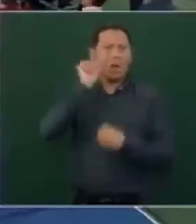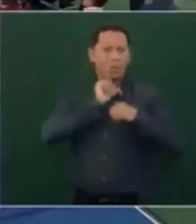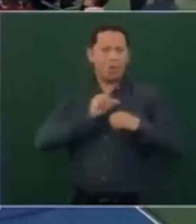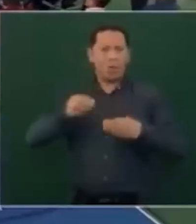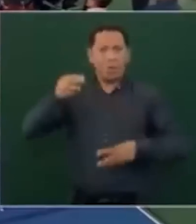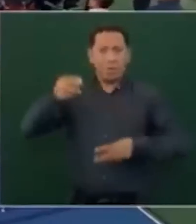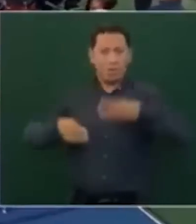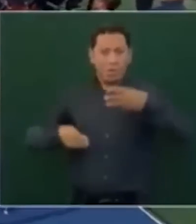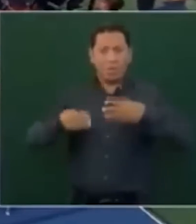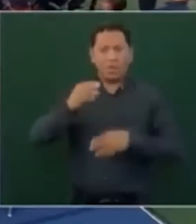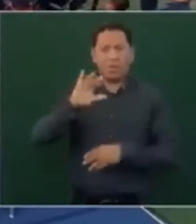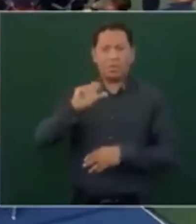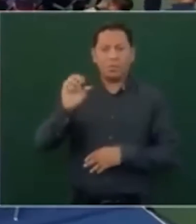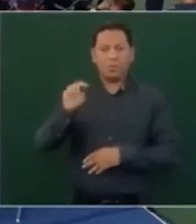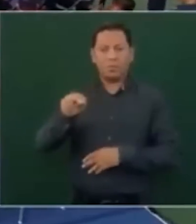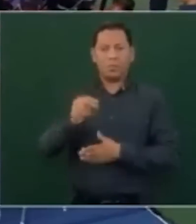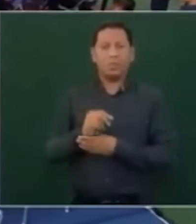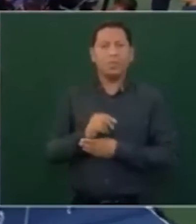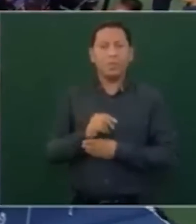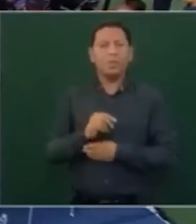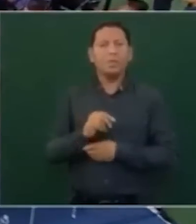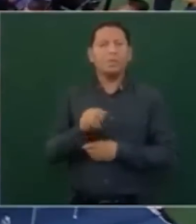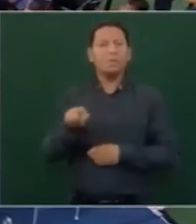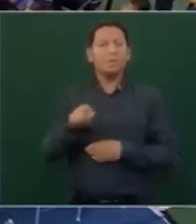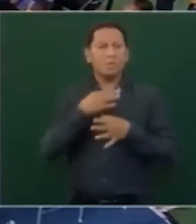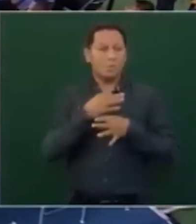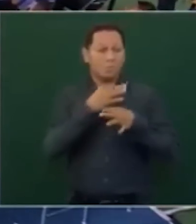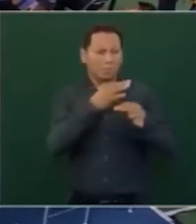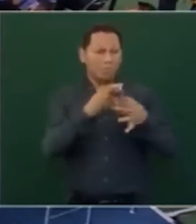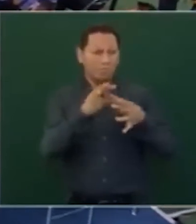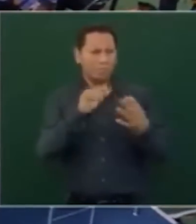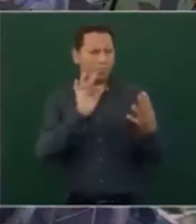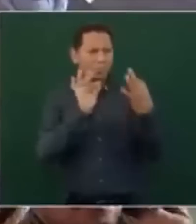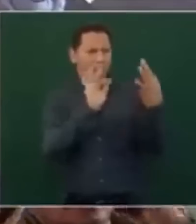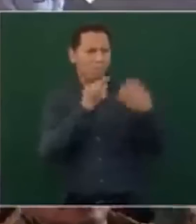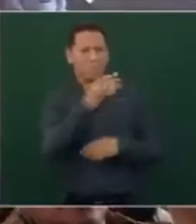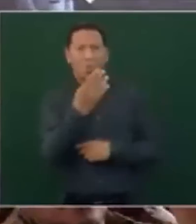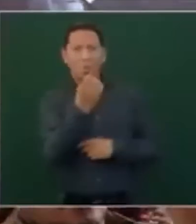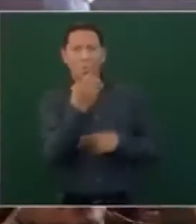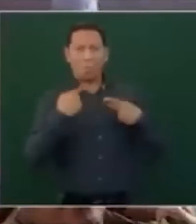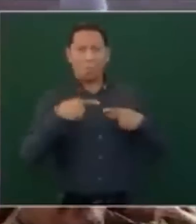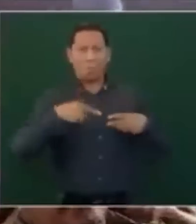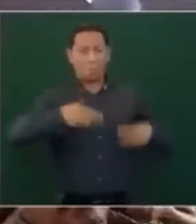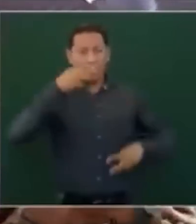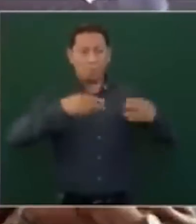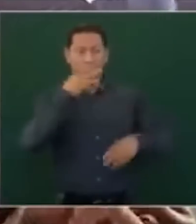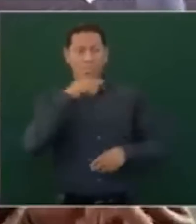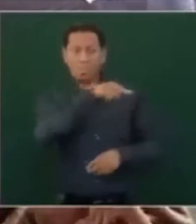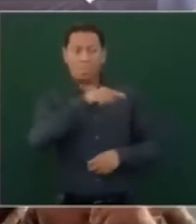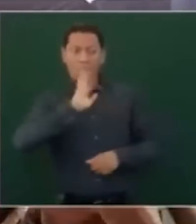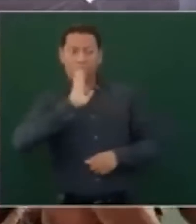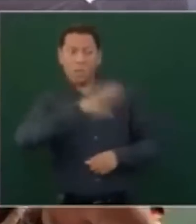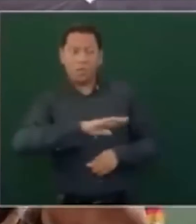Esquivel les dijo en su cara a los otros 9 ministros que estaban actuando de manera indebida al